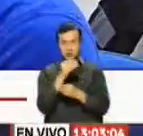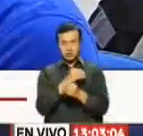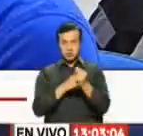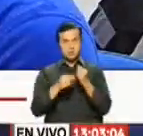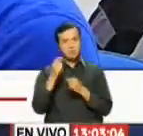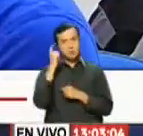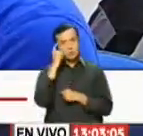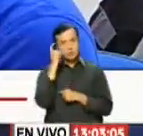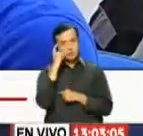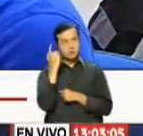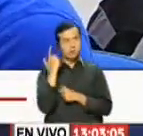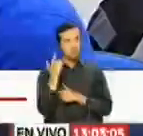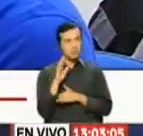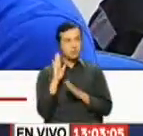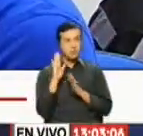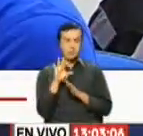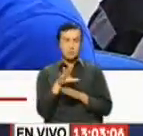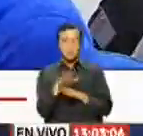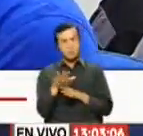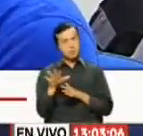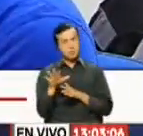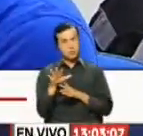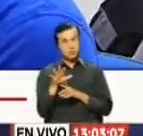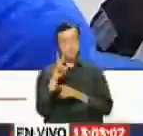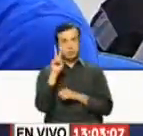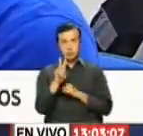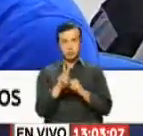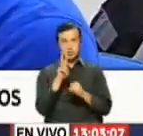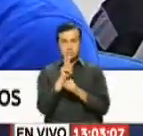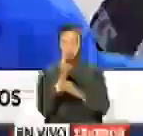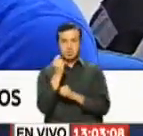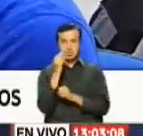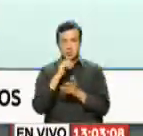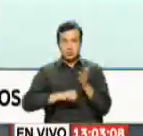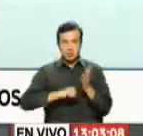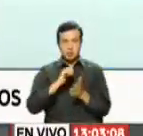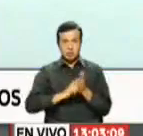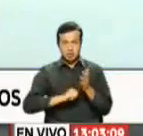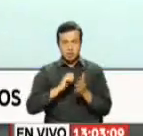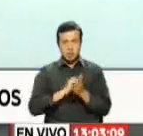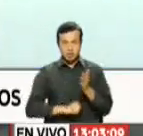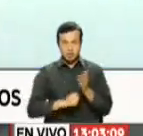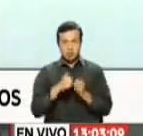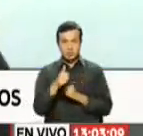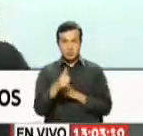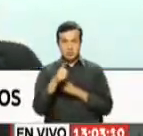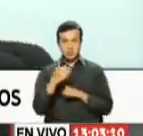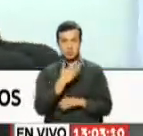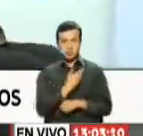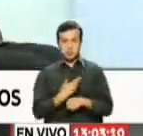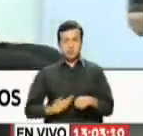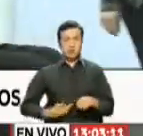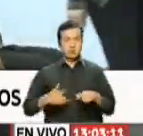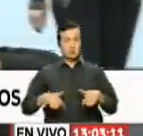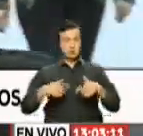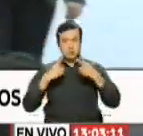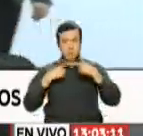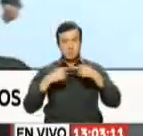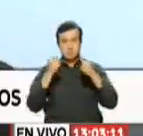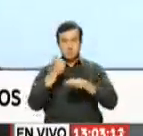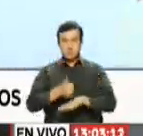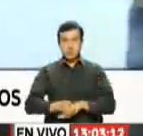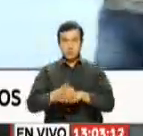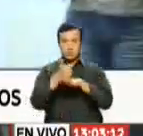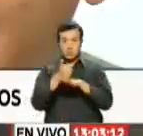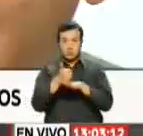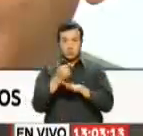mis cálculos, es lo más o menos son más de 2 años de que me han estado descontando. El propio jefe de Estado, Lenín Moreno, exhortó a las autoridades